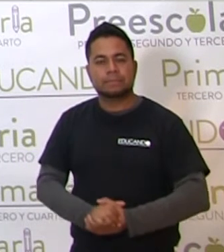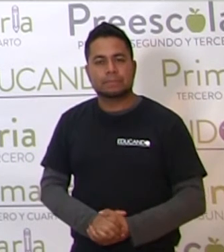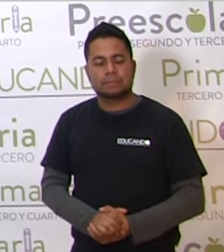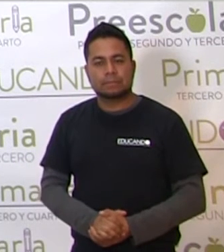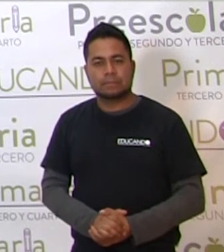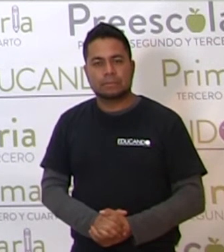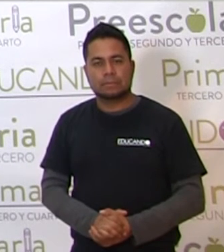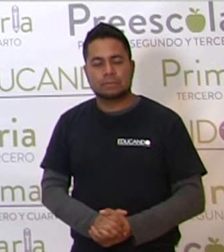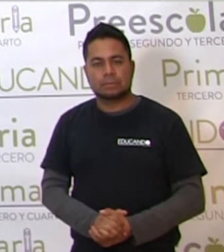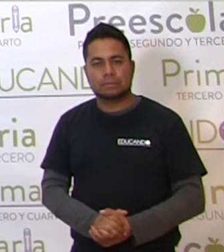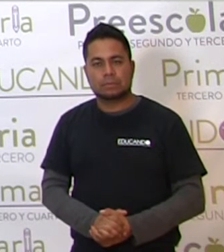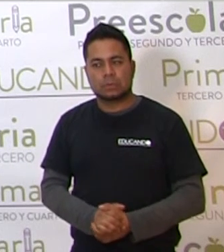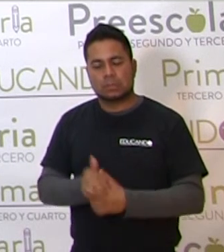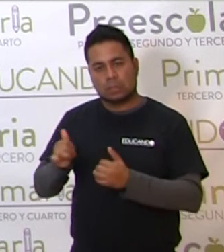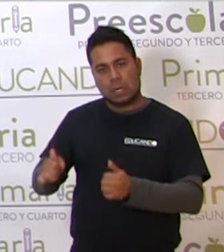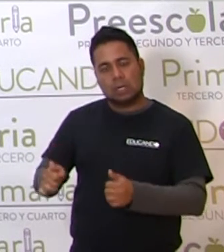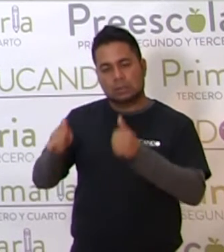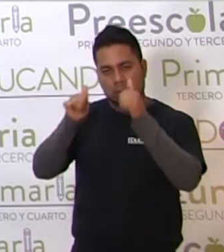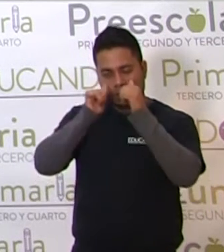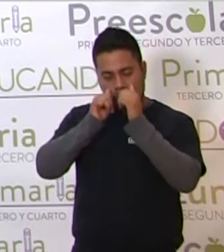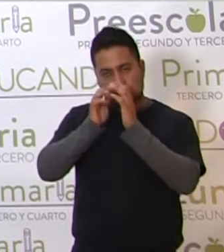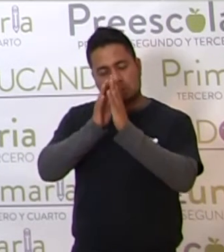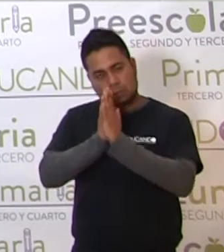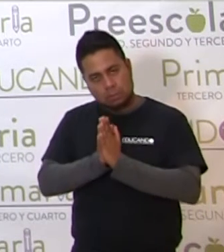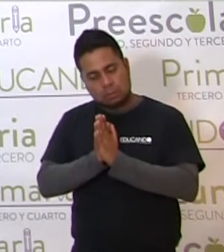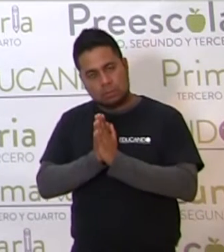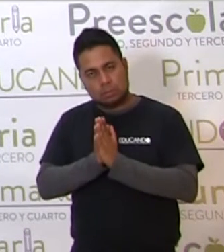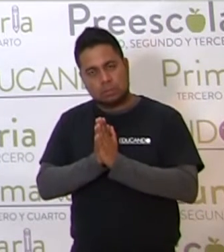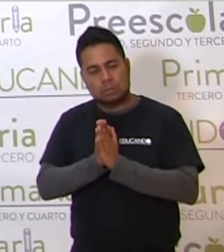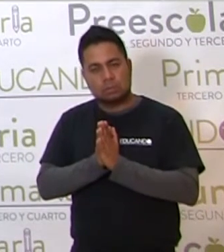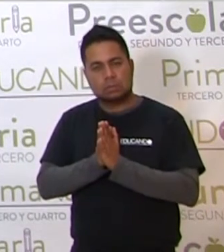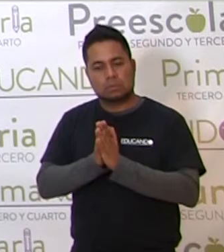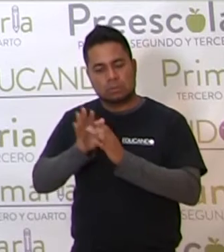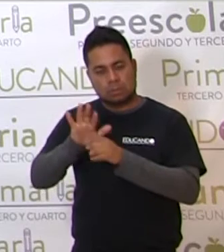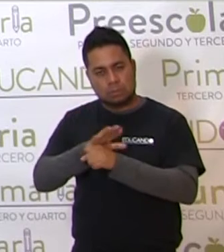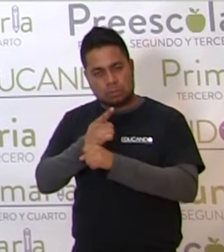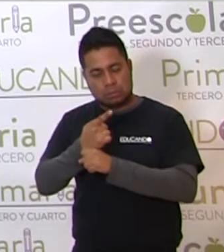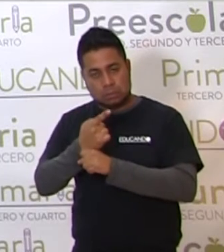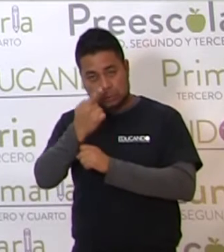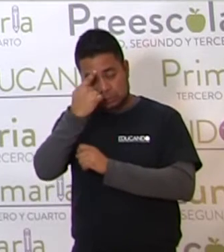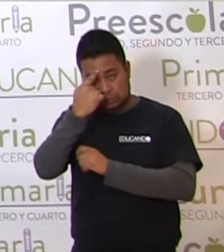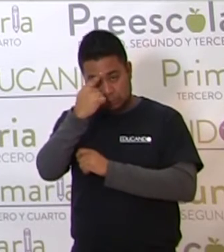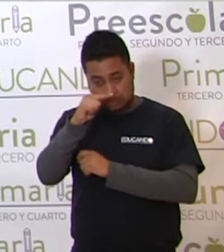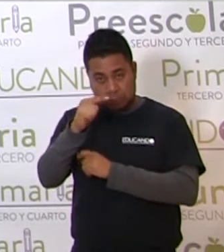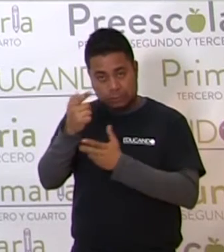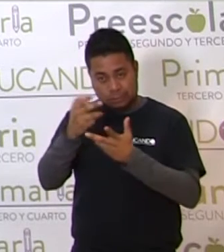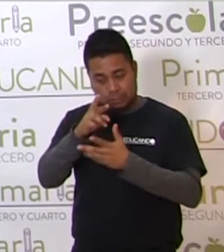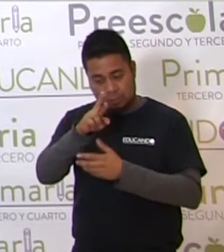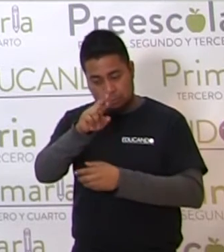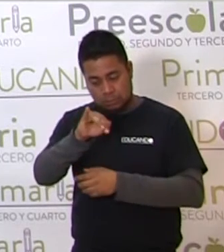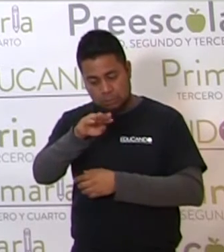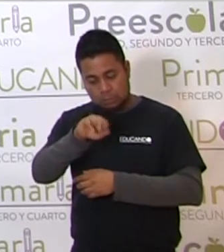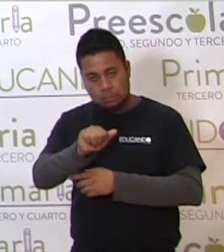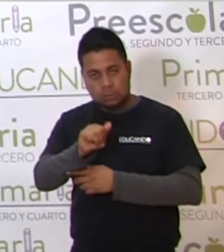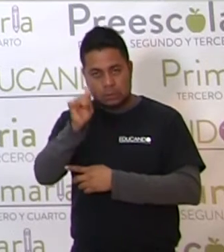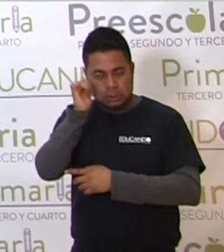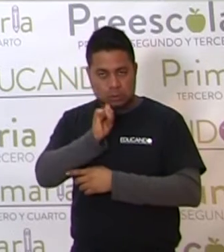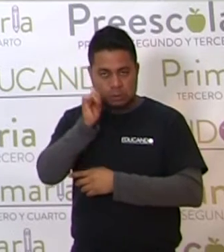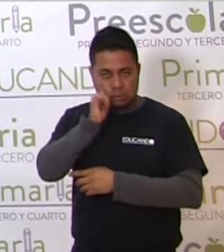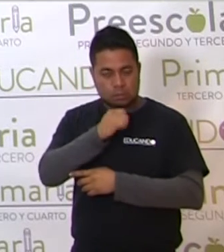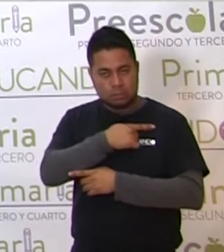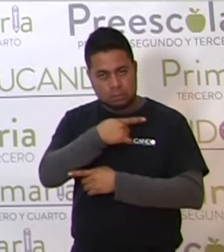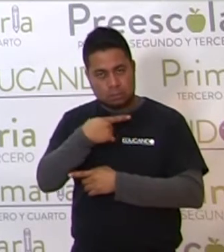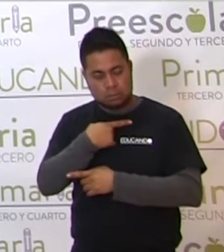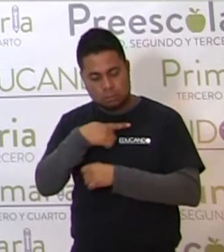bien mucha atención porque para poder hacer la rima Siempre tienes que tomar en